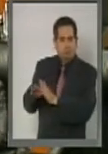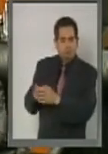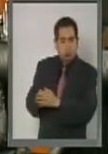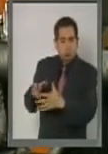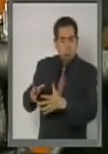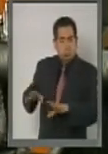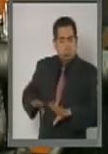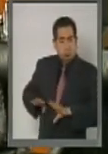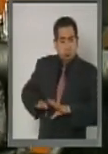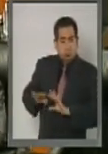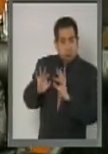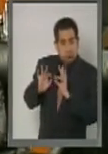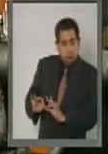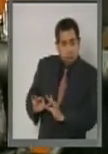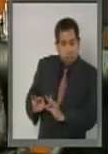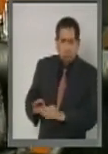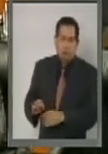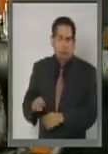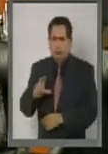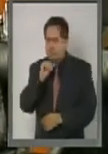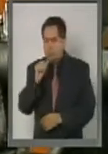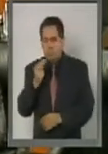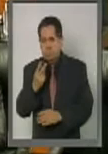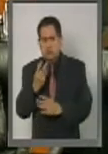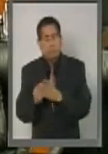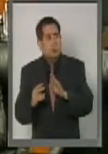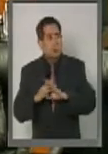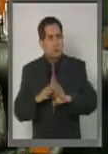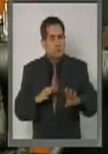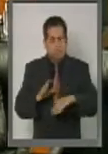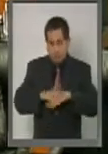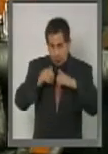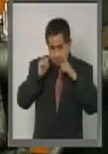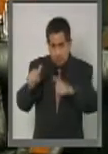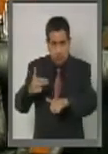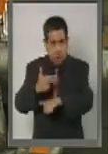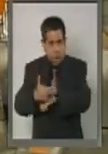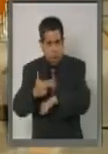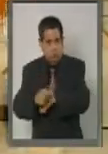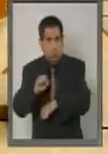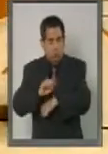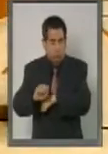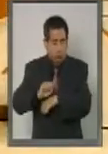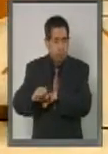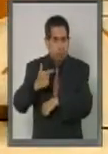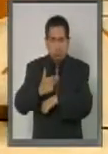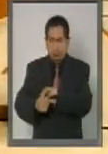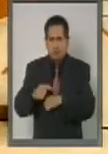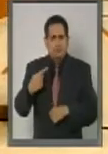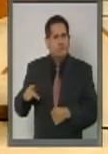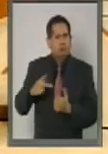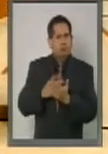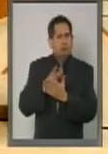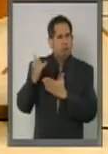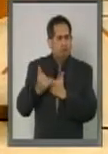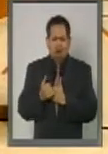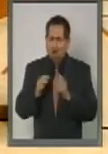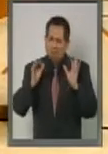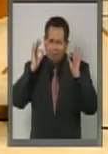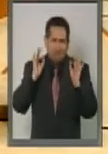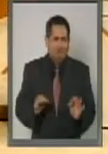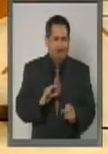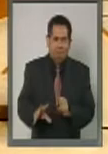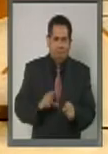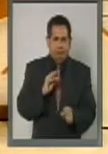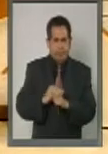todos en Centroamérica, particularmente en Honduras, en El Salvador y en Guatemala, con proyectos reales y concretos